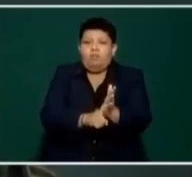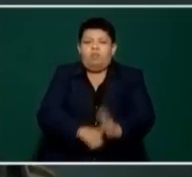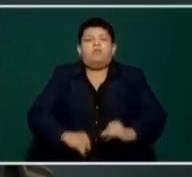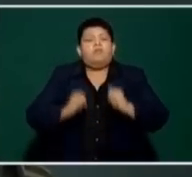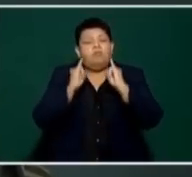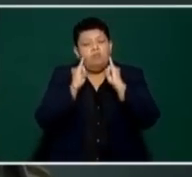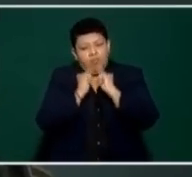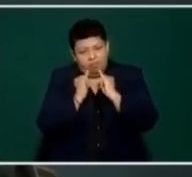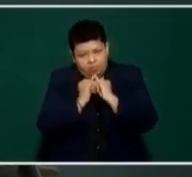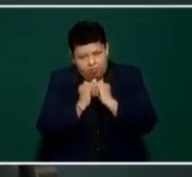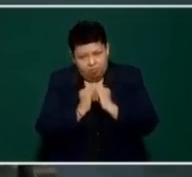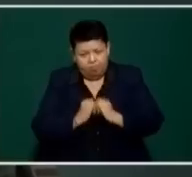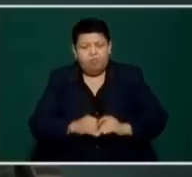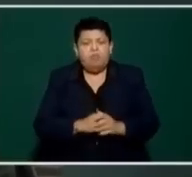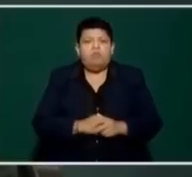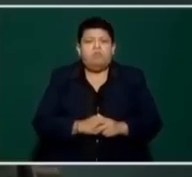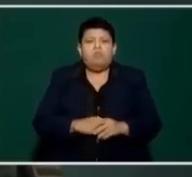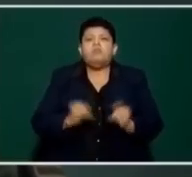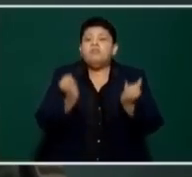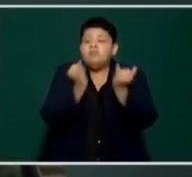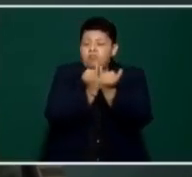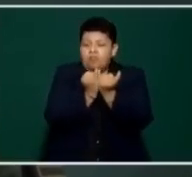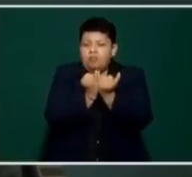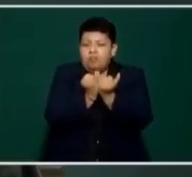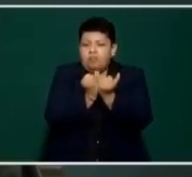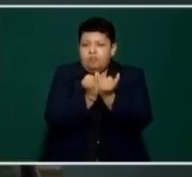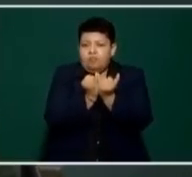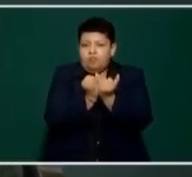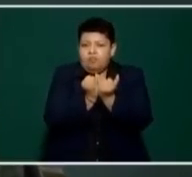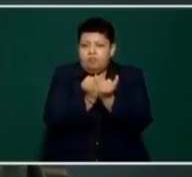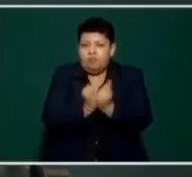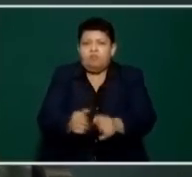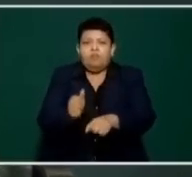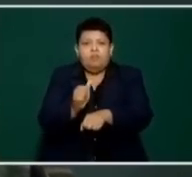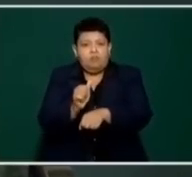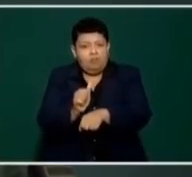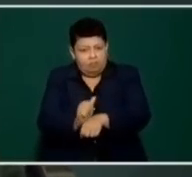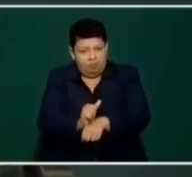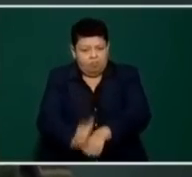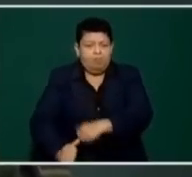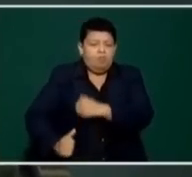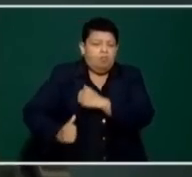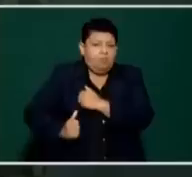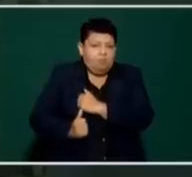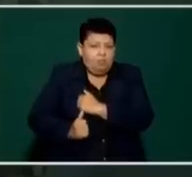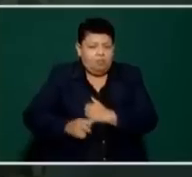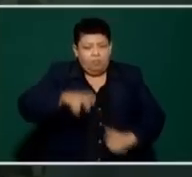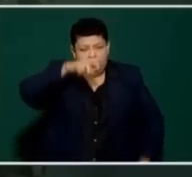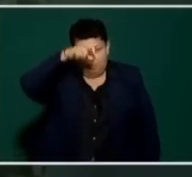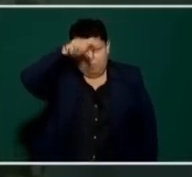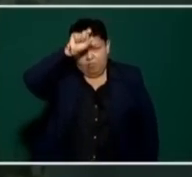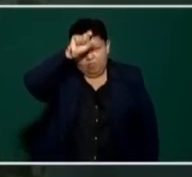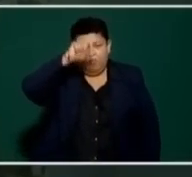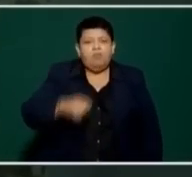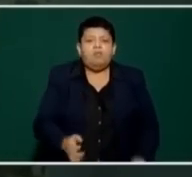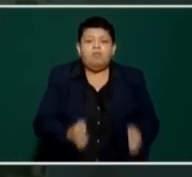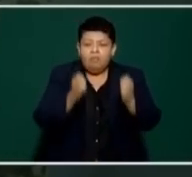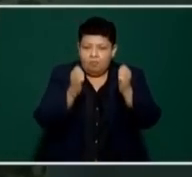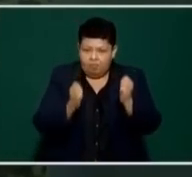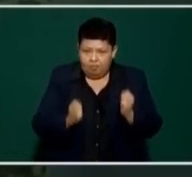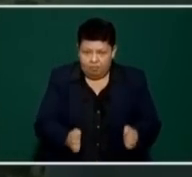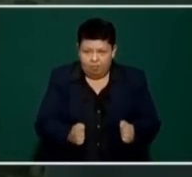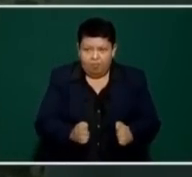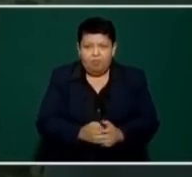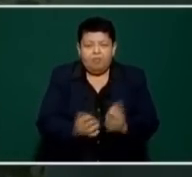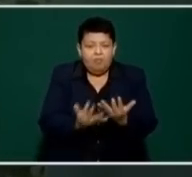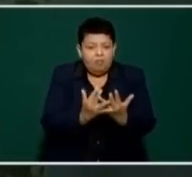Nacional de Migración. Y también las unidades del Ejército y de la Marina, que tenemos el